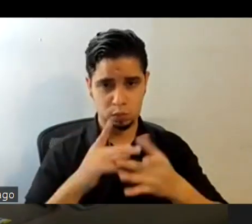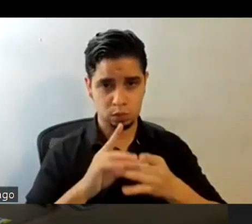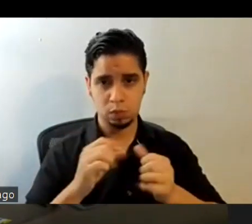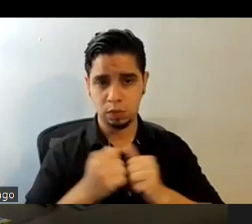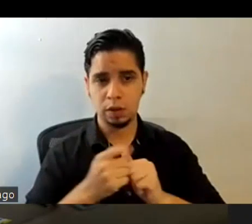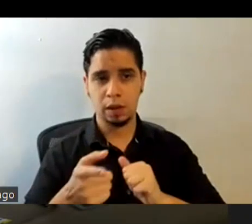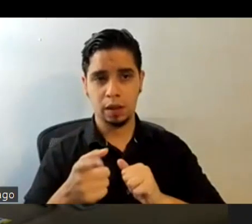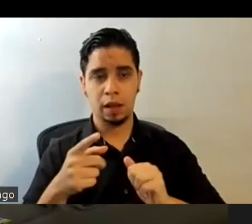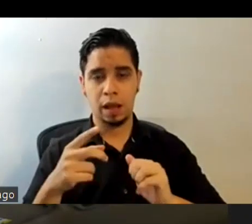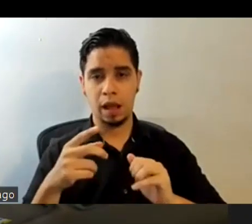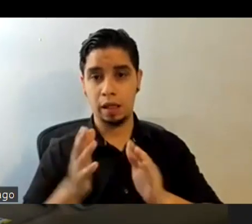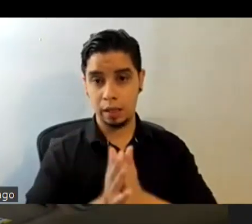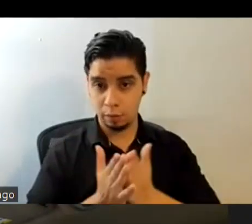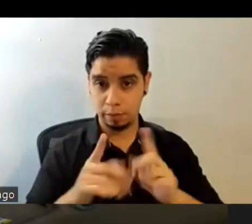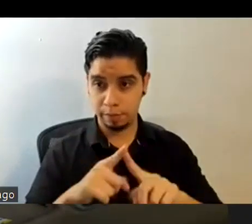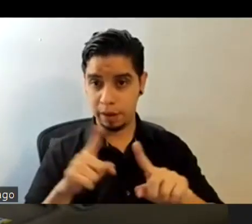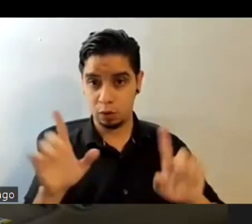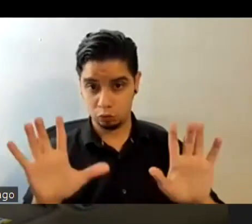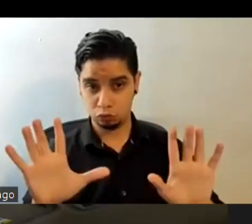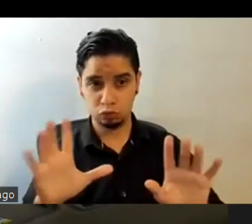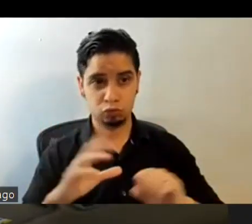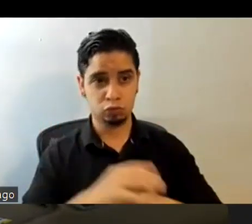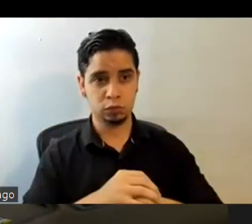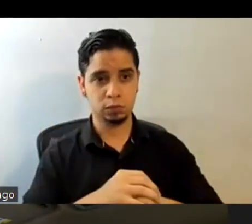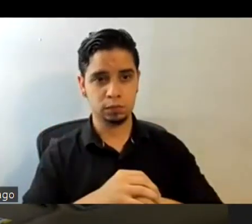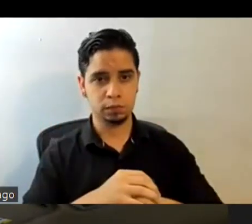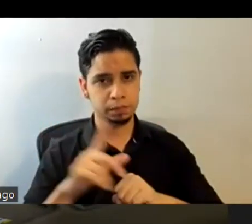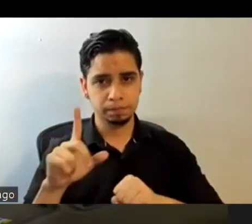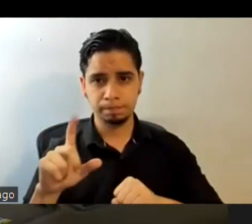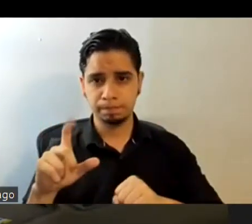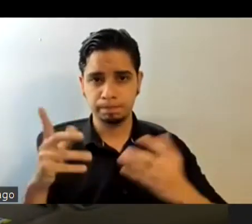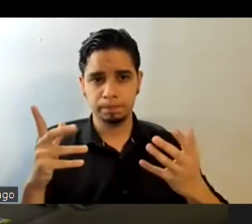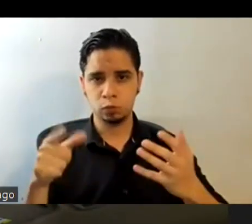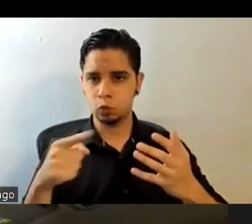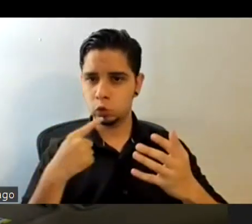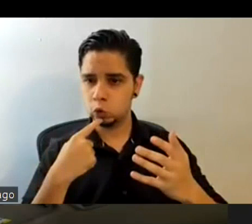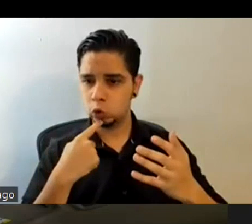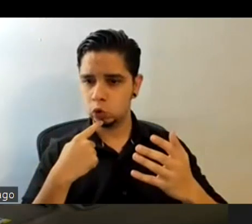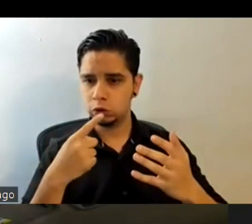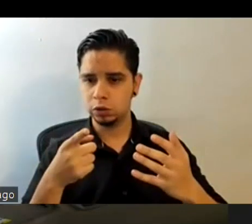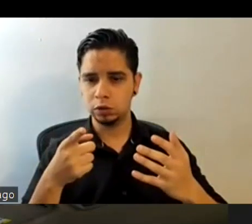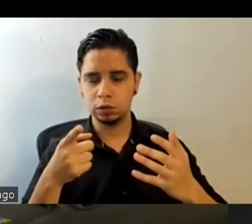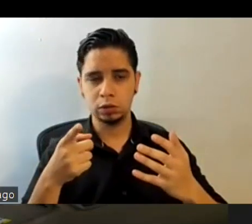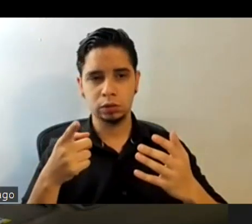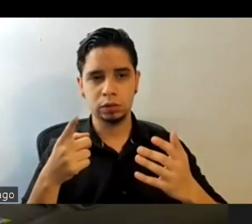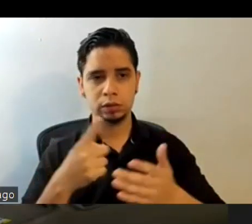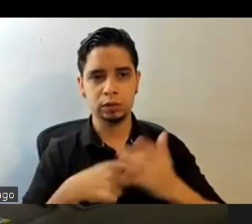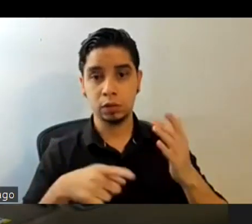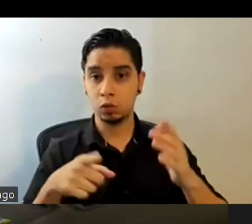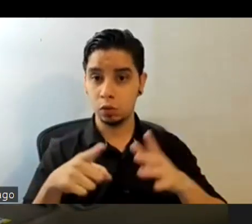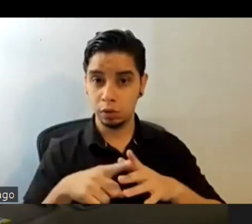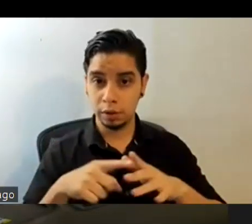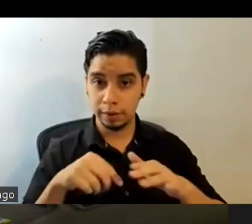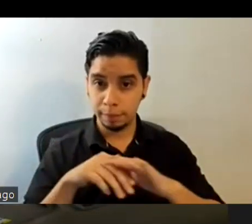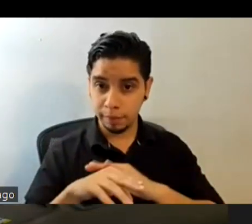los próximos segmentos, pero te pregunto, mencionaste ahorita que entraste a la